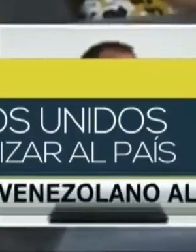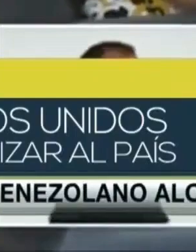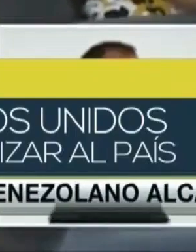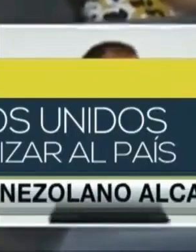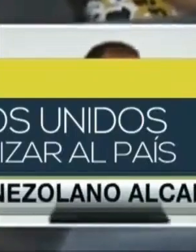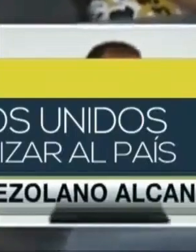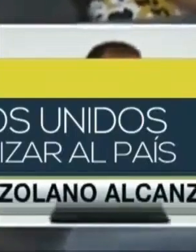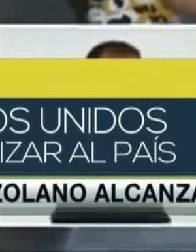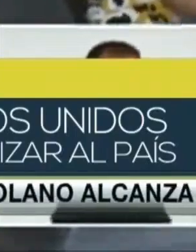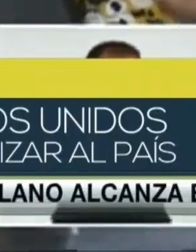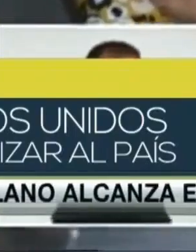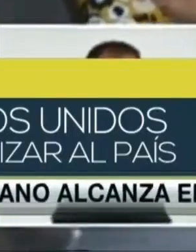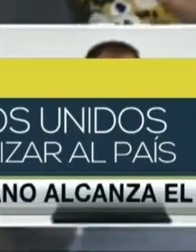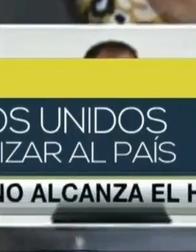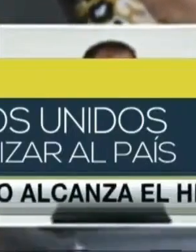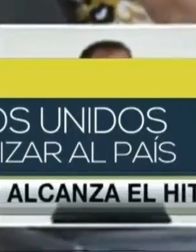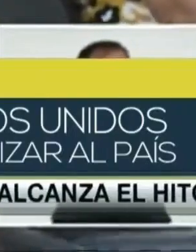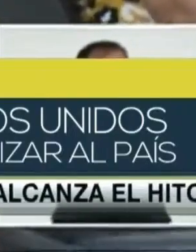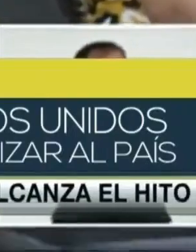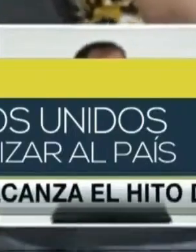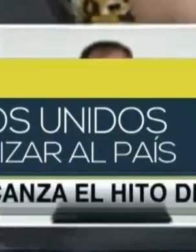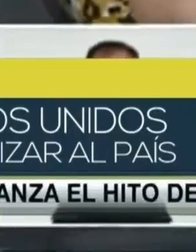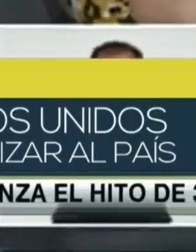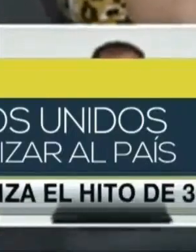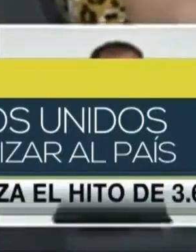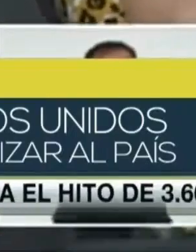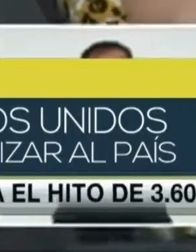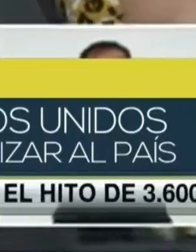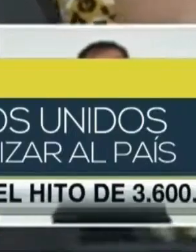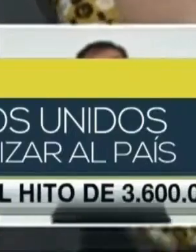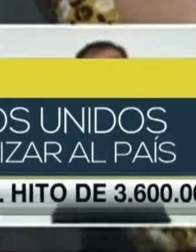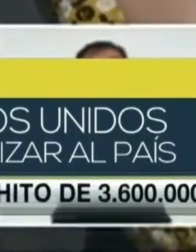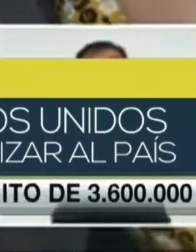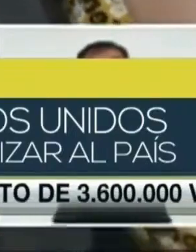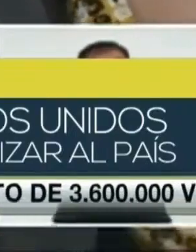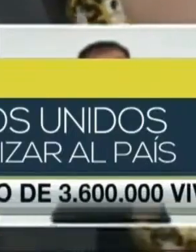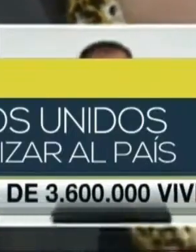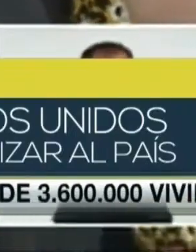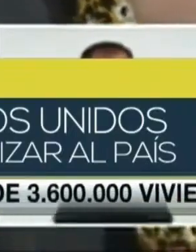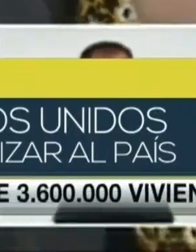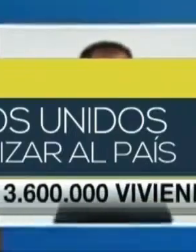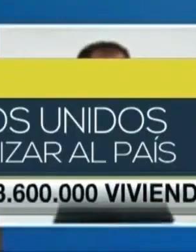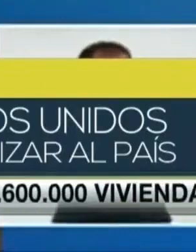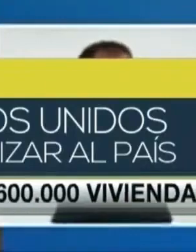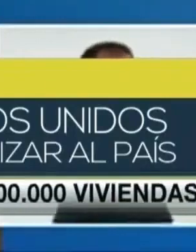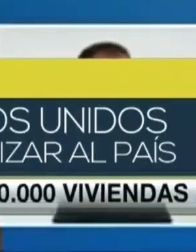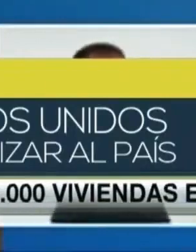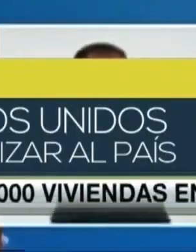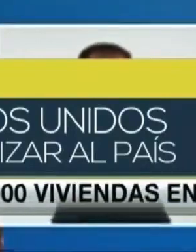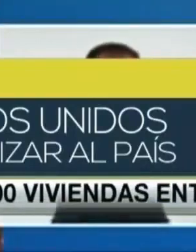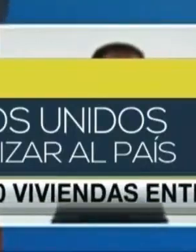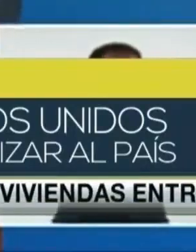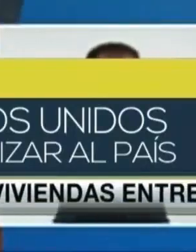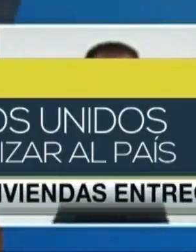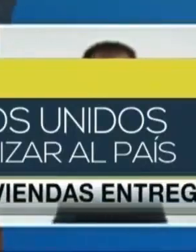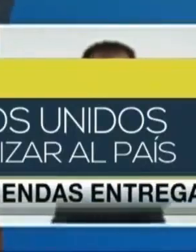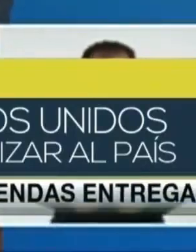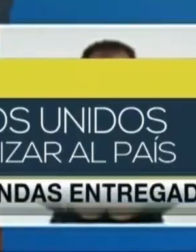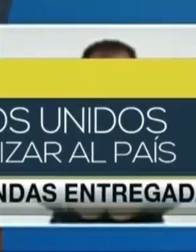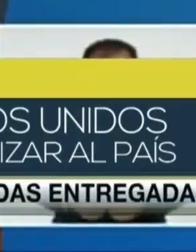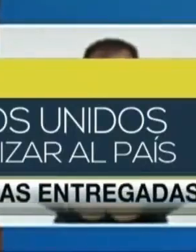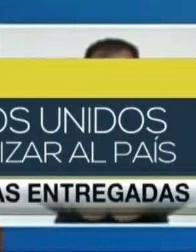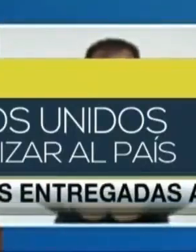Se refiere a más del 50% de los detenidos, supongo yo. Muchas gracias. Es una pregunta